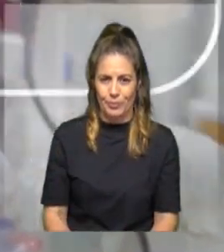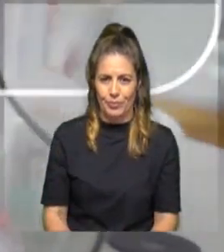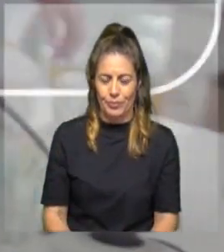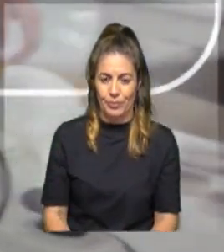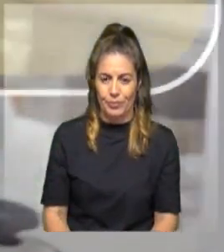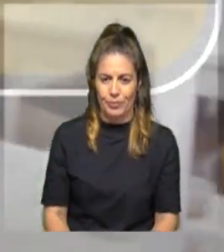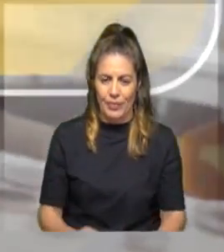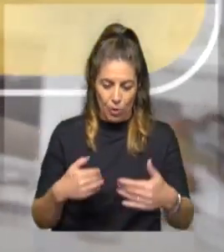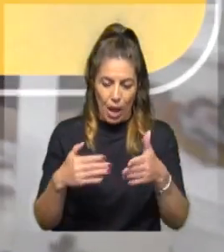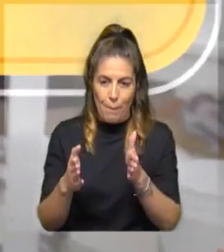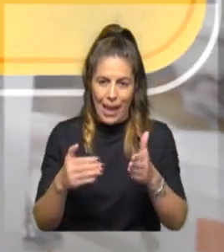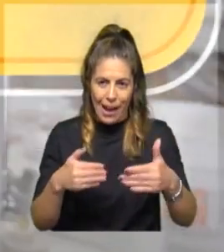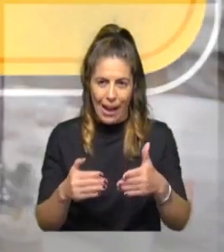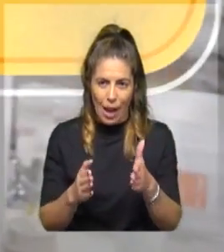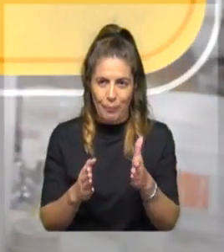de una placa de Petri,